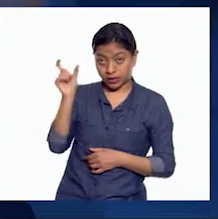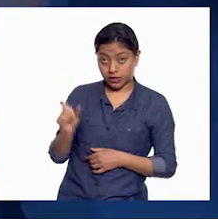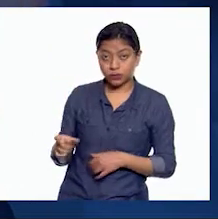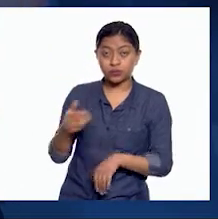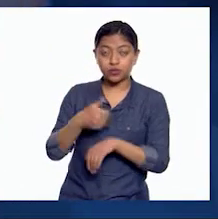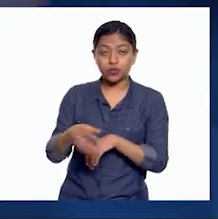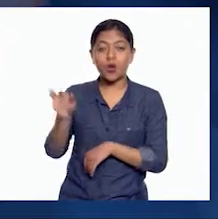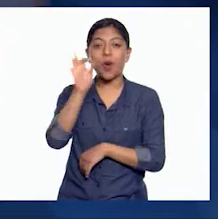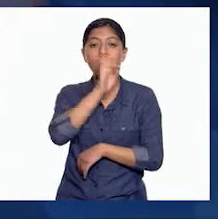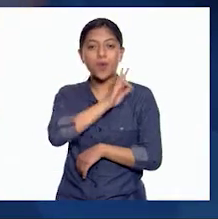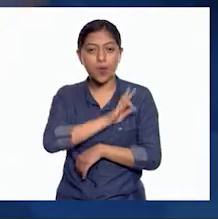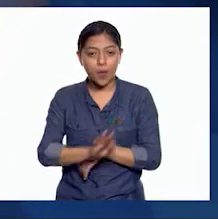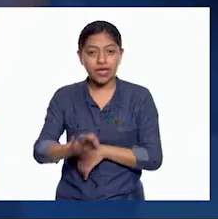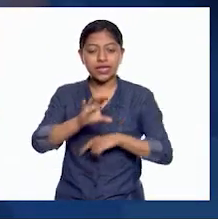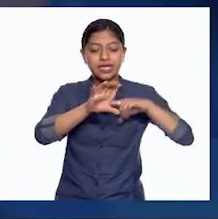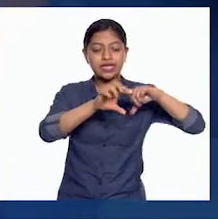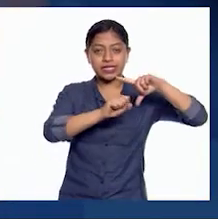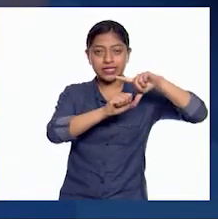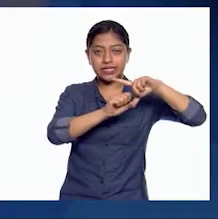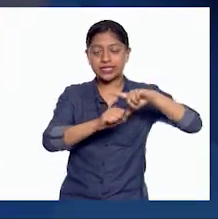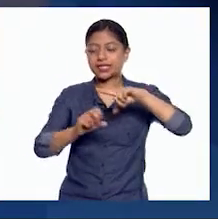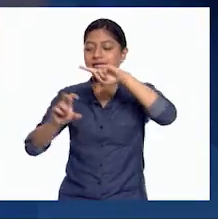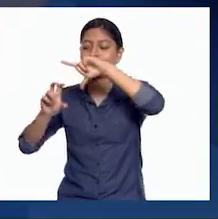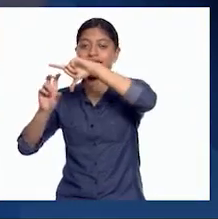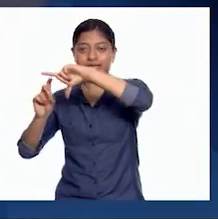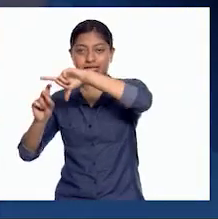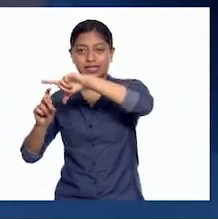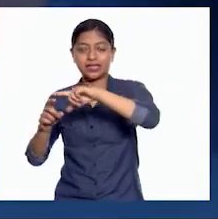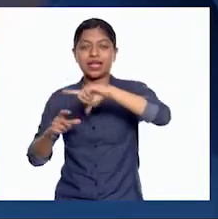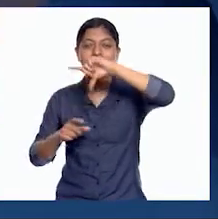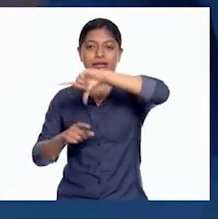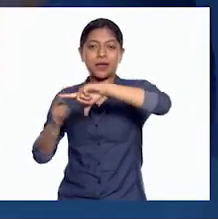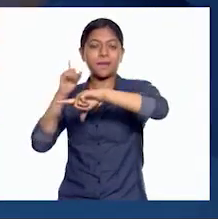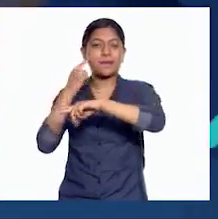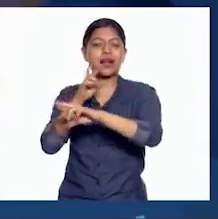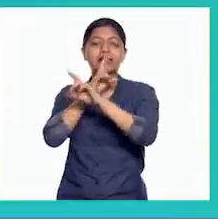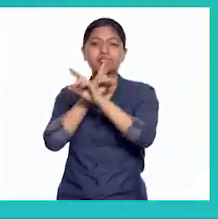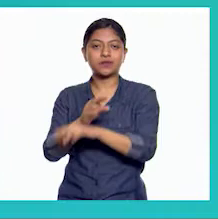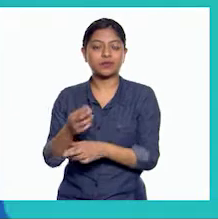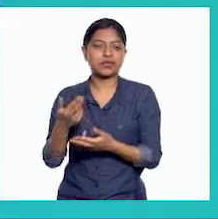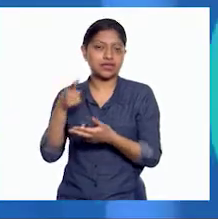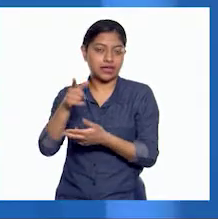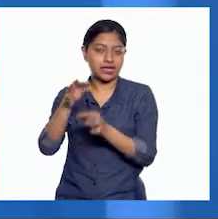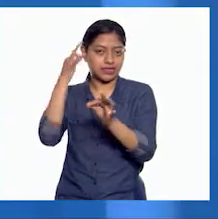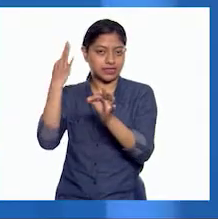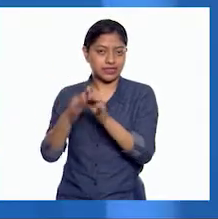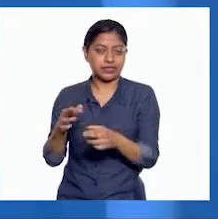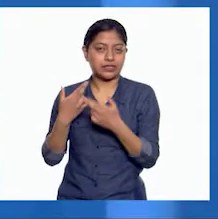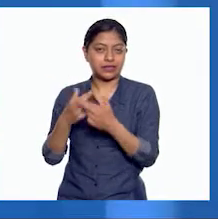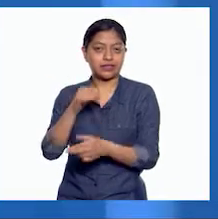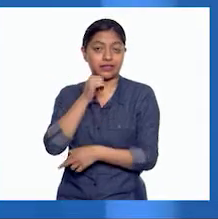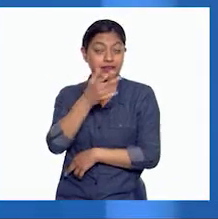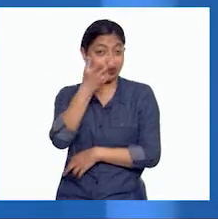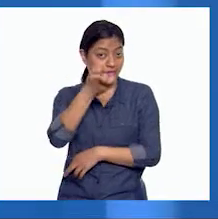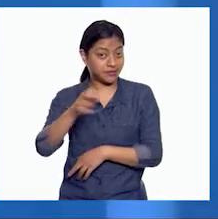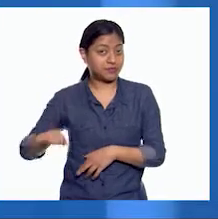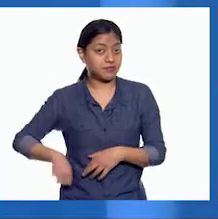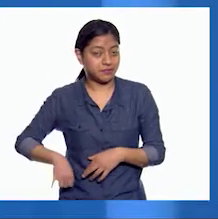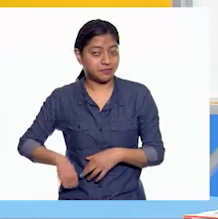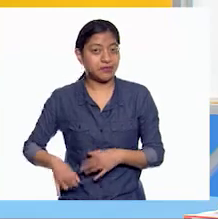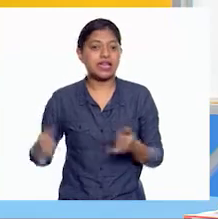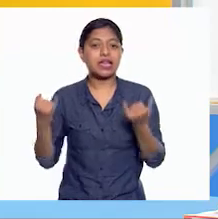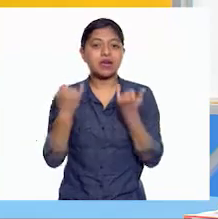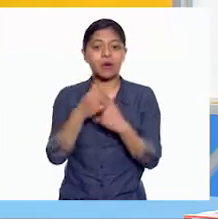son divisores comunes de 30 y de 60. Maestra, qué interesante. Así es, y también